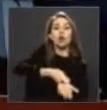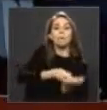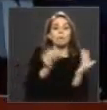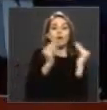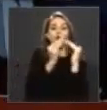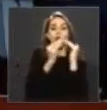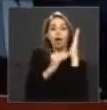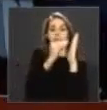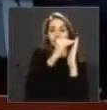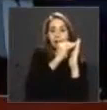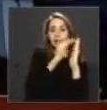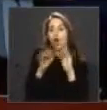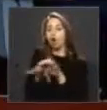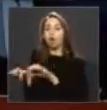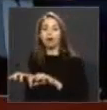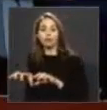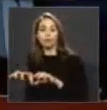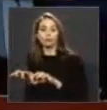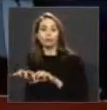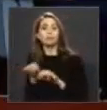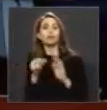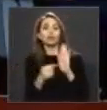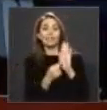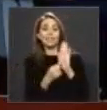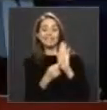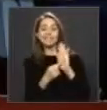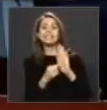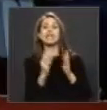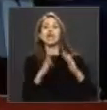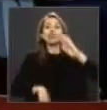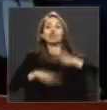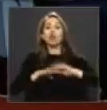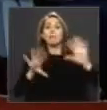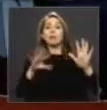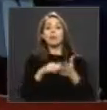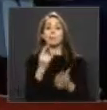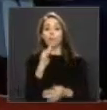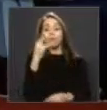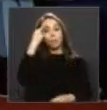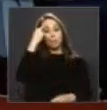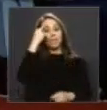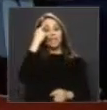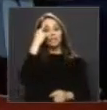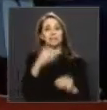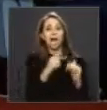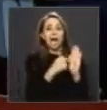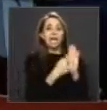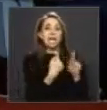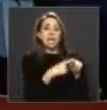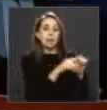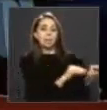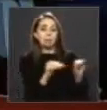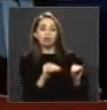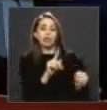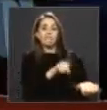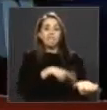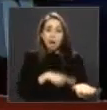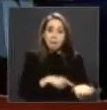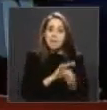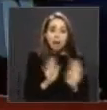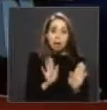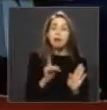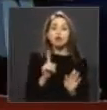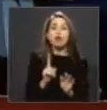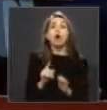bien, porque esto está pensado no solo para familias, sino también para microempresas y pequeñas